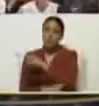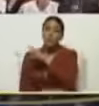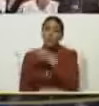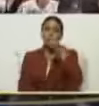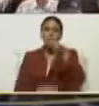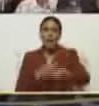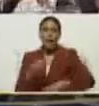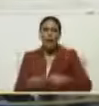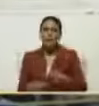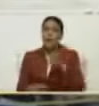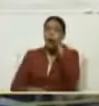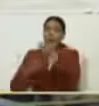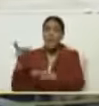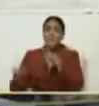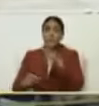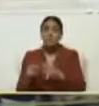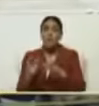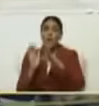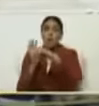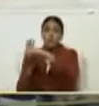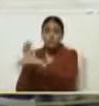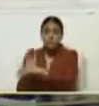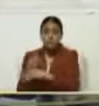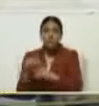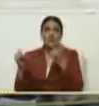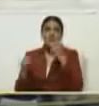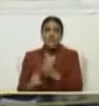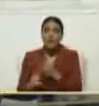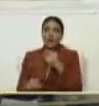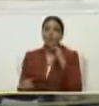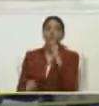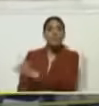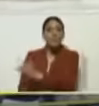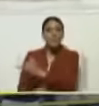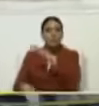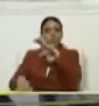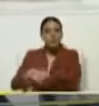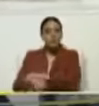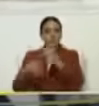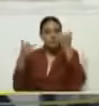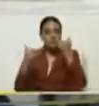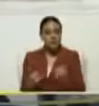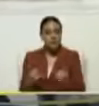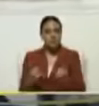las manos a los intermediarios. De inmediato.